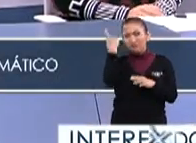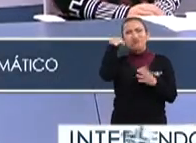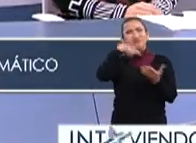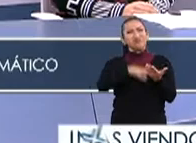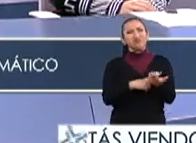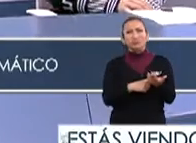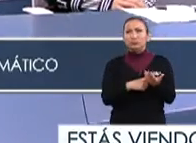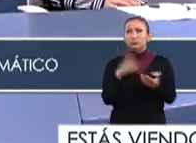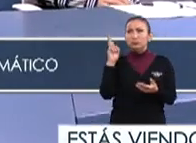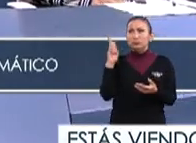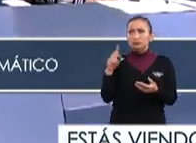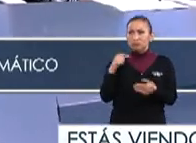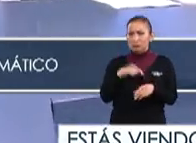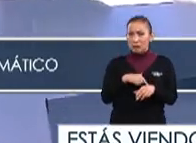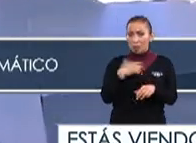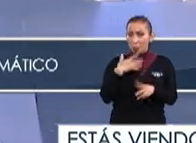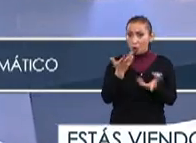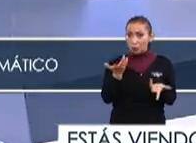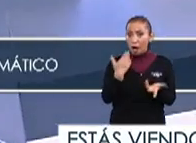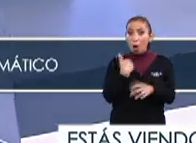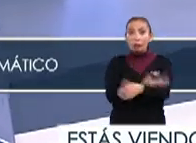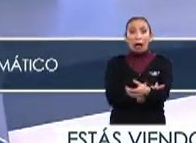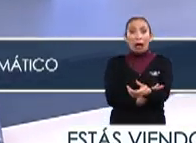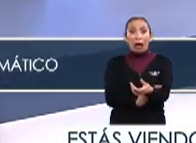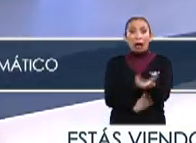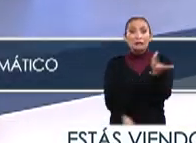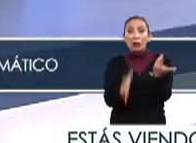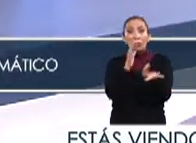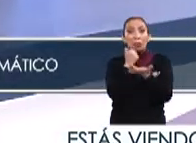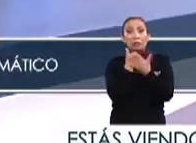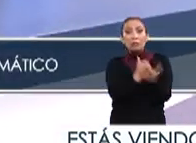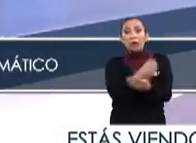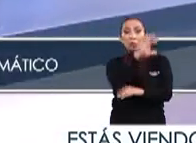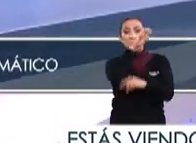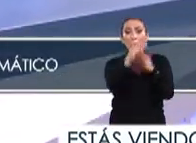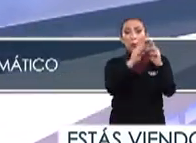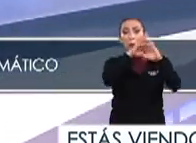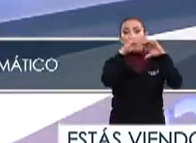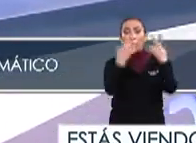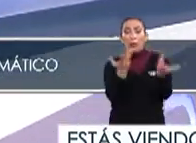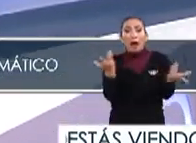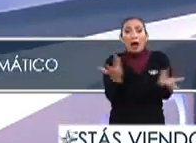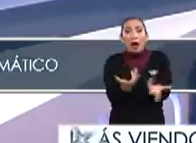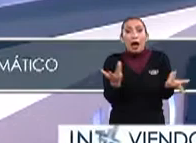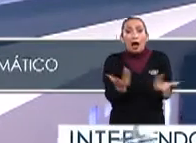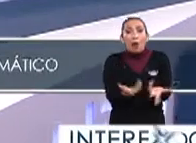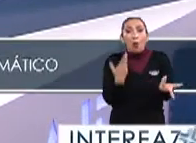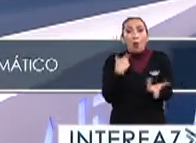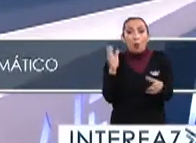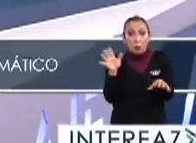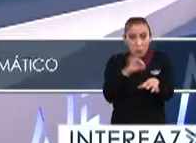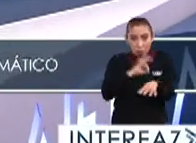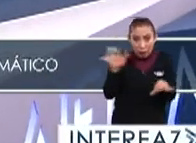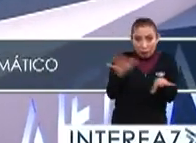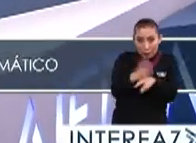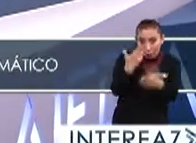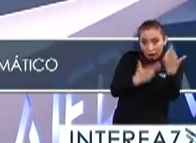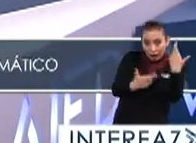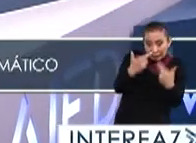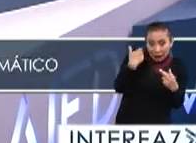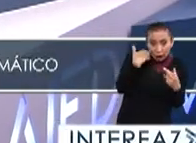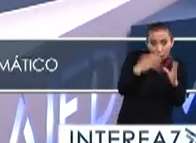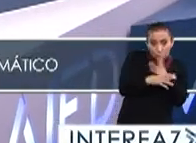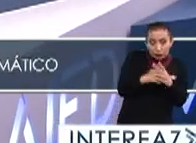preguntamos es si estamos a tiempo o ya estamos en una etapa en la cual son irreversibles estas afectaciones.